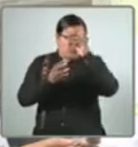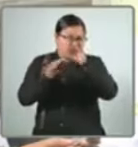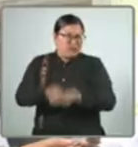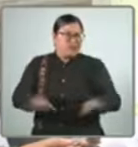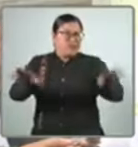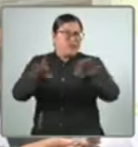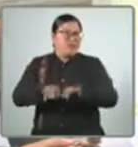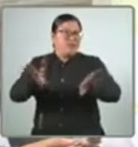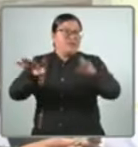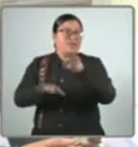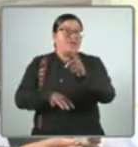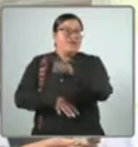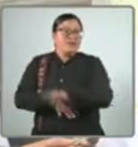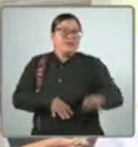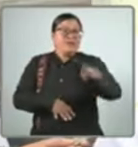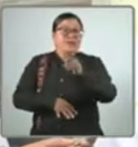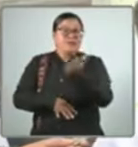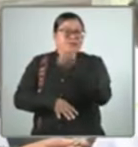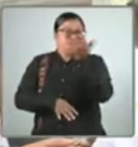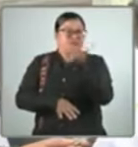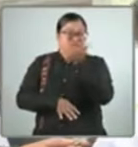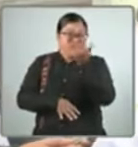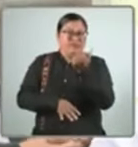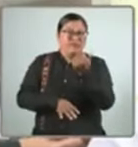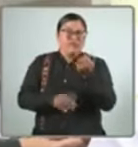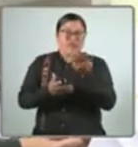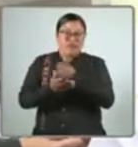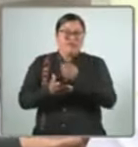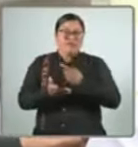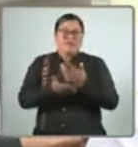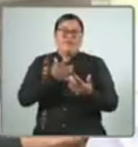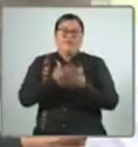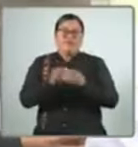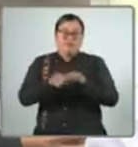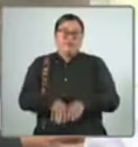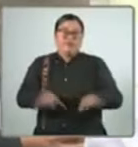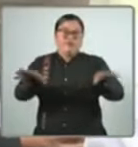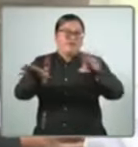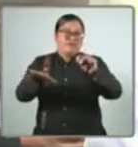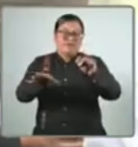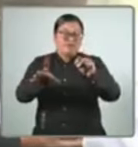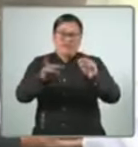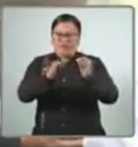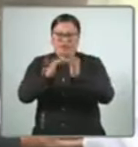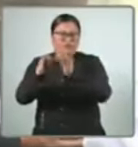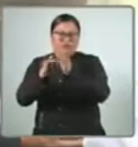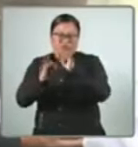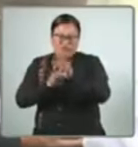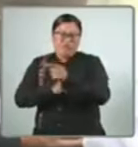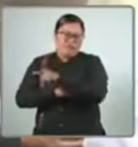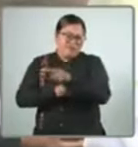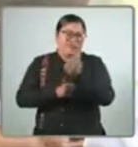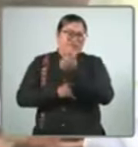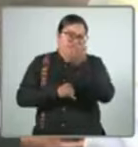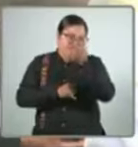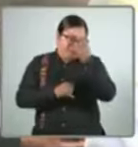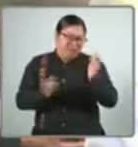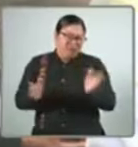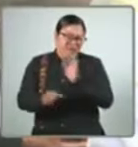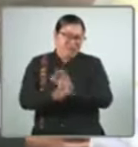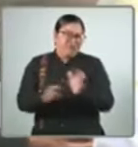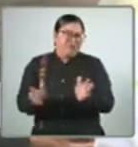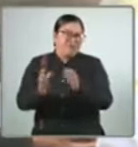y que sean los propios alumnos los que emitan esa difusión, no la institución, ¿sí? Porque para ellos es un impulso. Y cierro